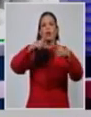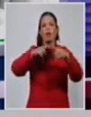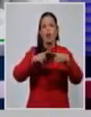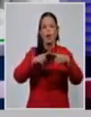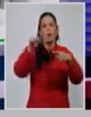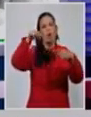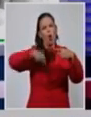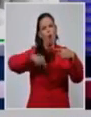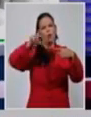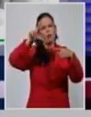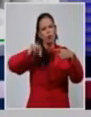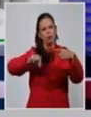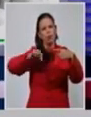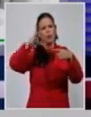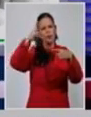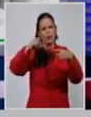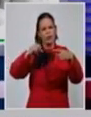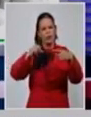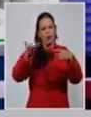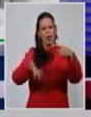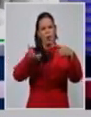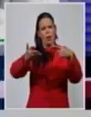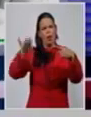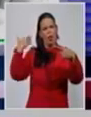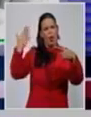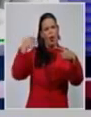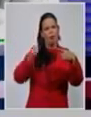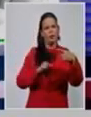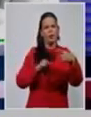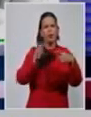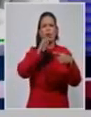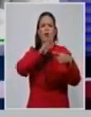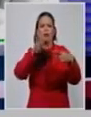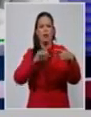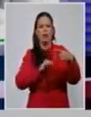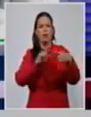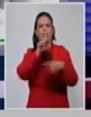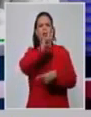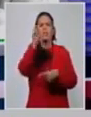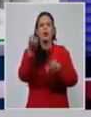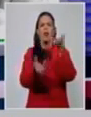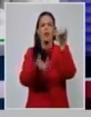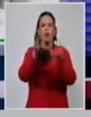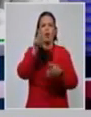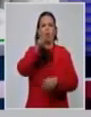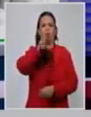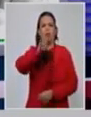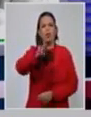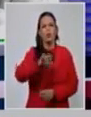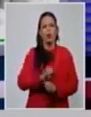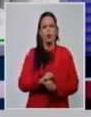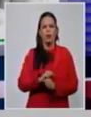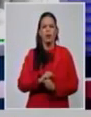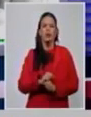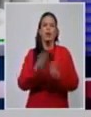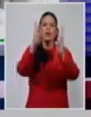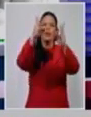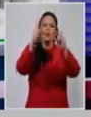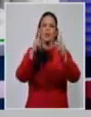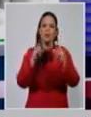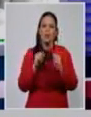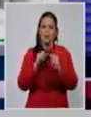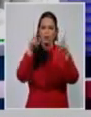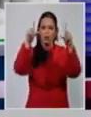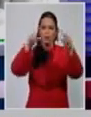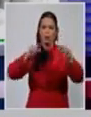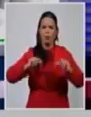menor en relación con jornadas anteriores, 33, Cienfuegos con 29. La cifra de menores activos en estos